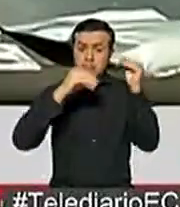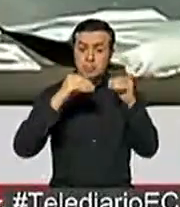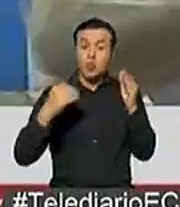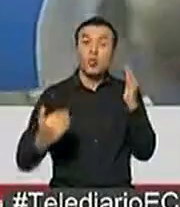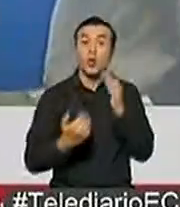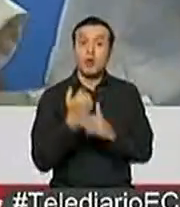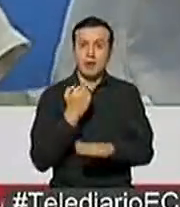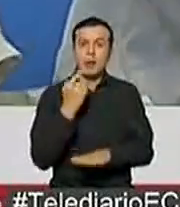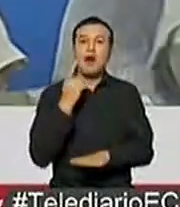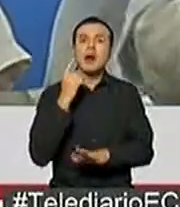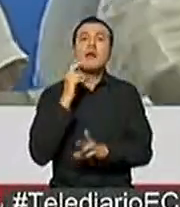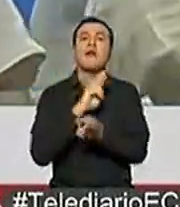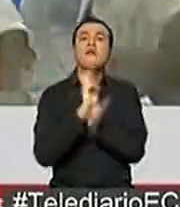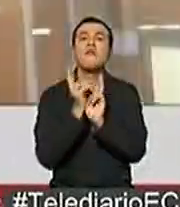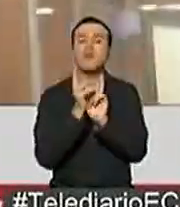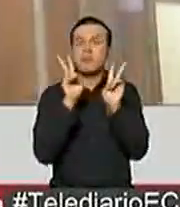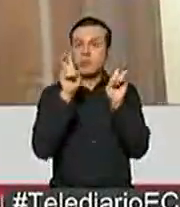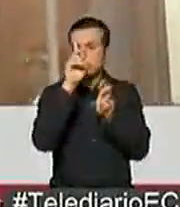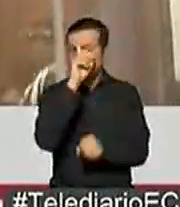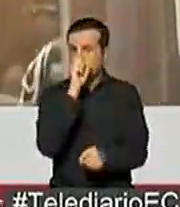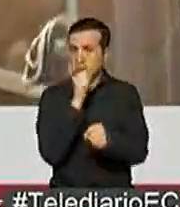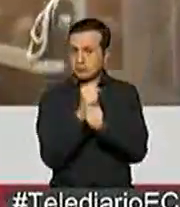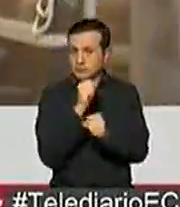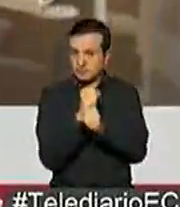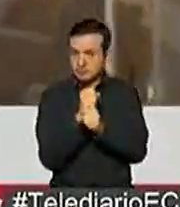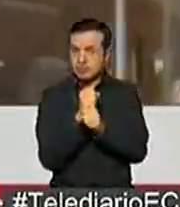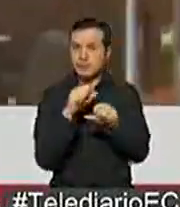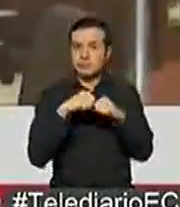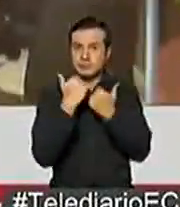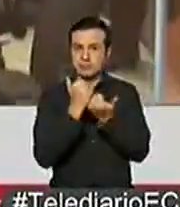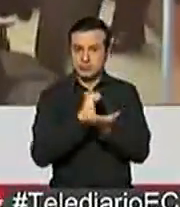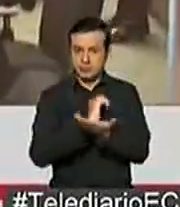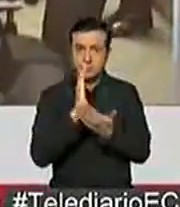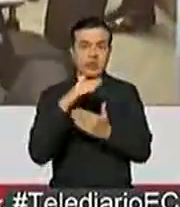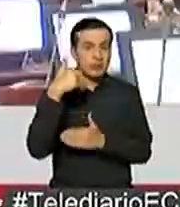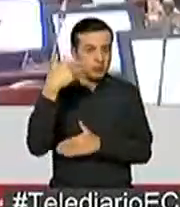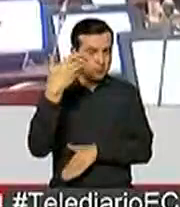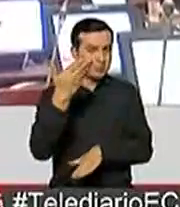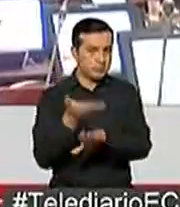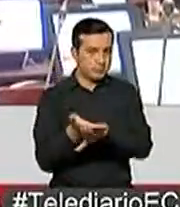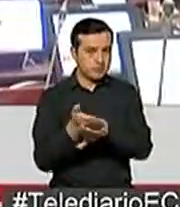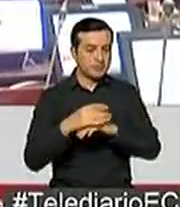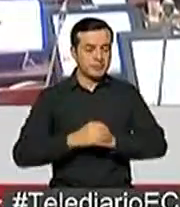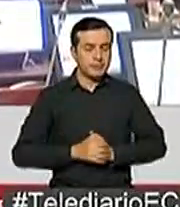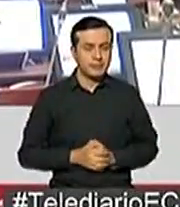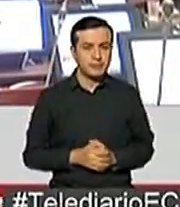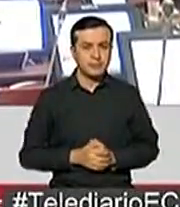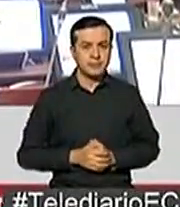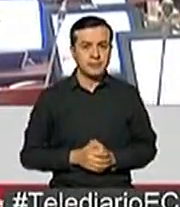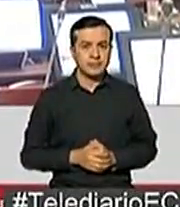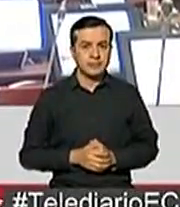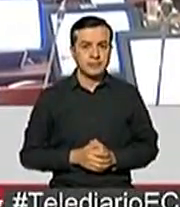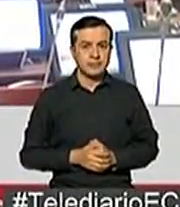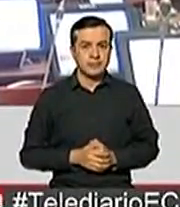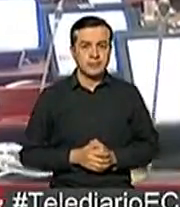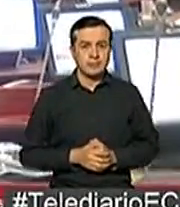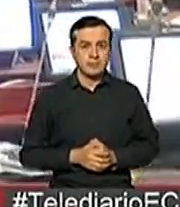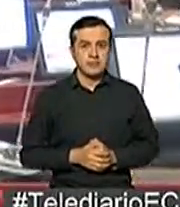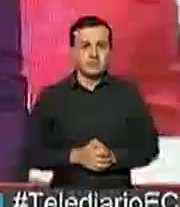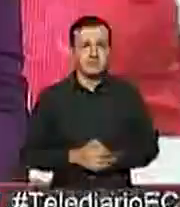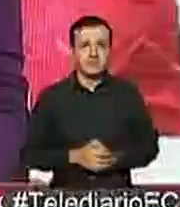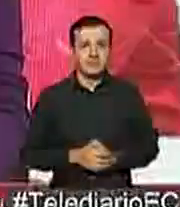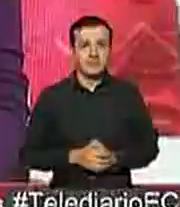reforma la laboral que también será entregada a la asamblea próximamente fabricio se varios medios públicos